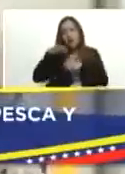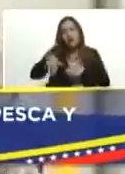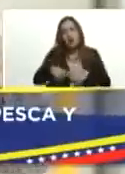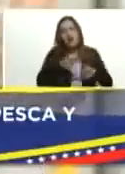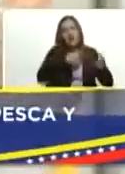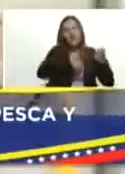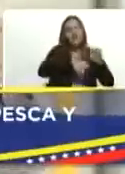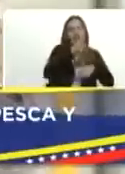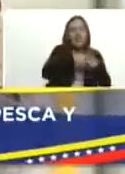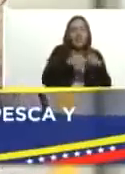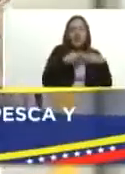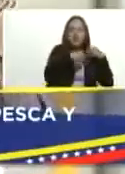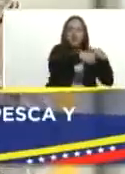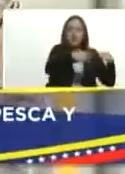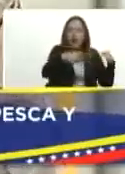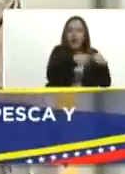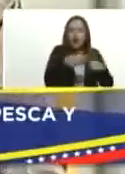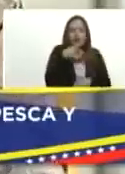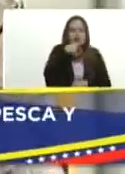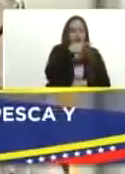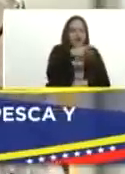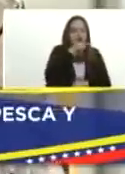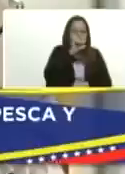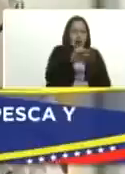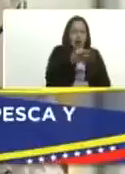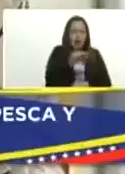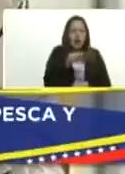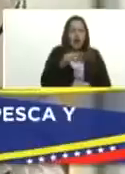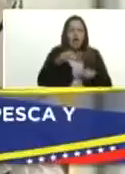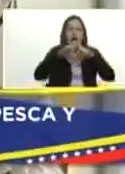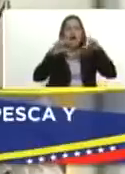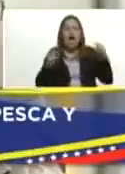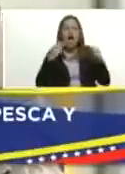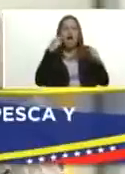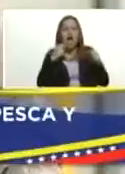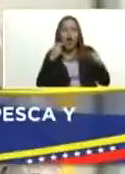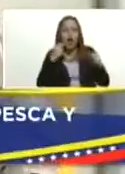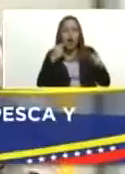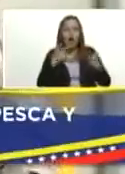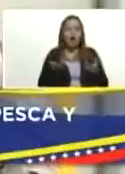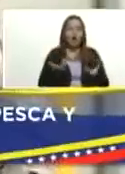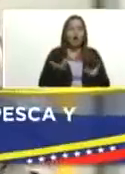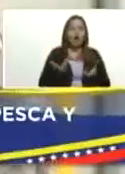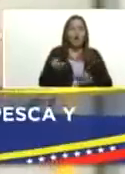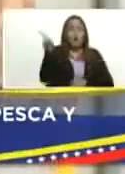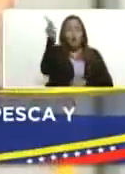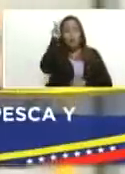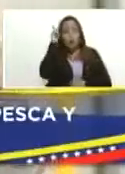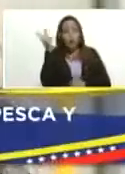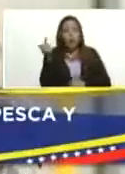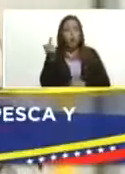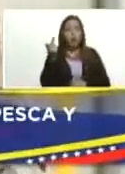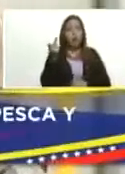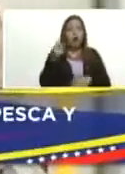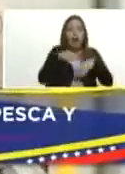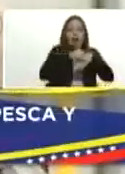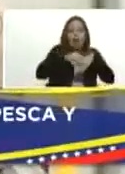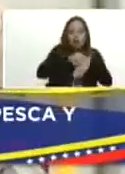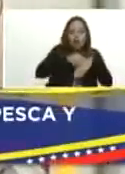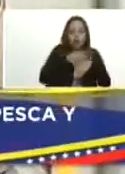cuero, tabaco, cacao, ron, algodón, lo que se exportaba en la